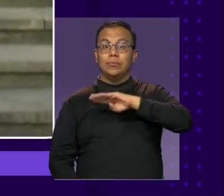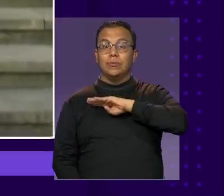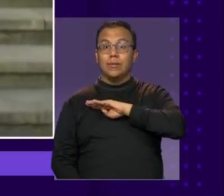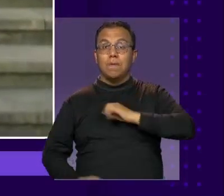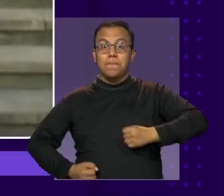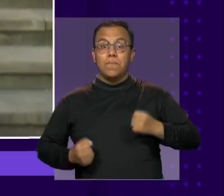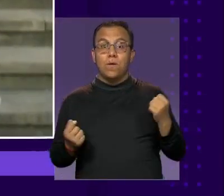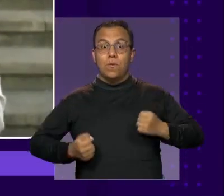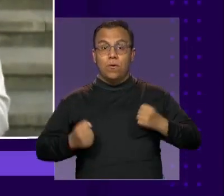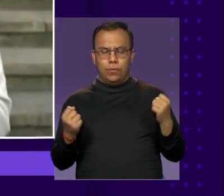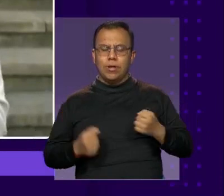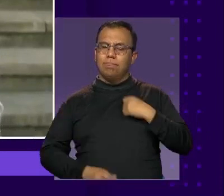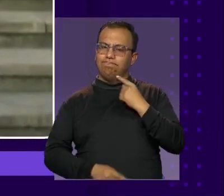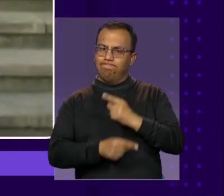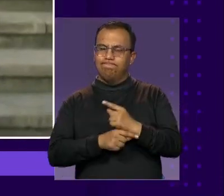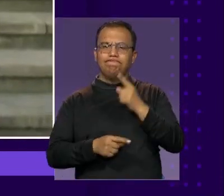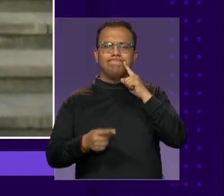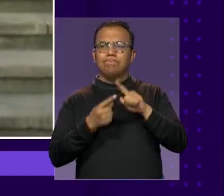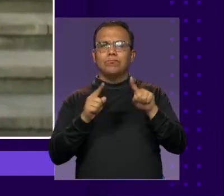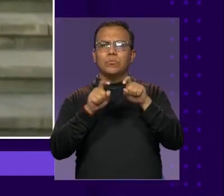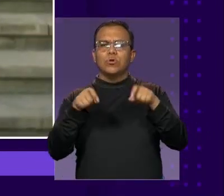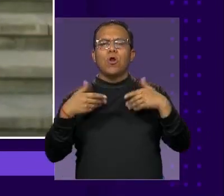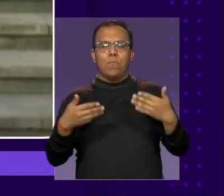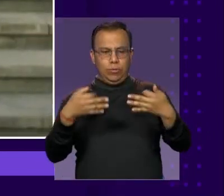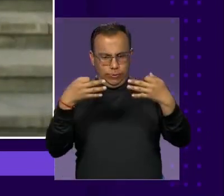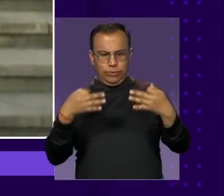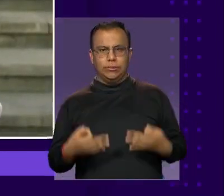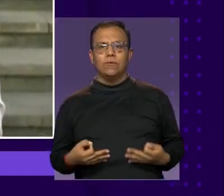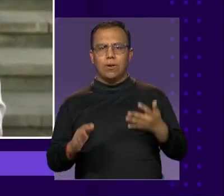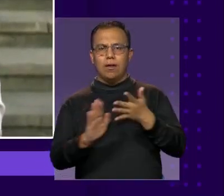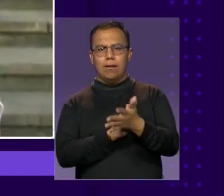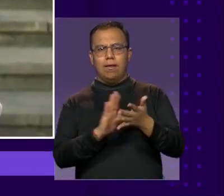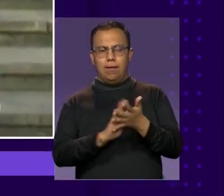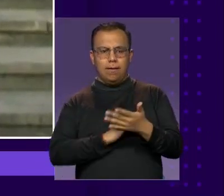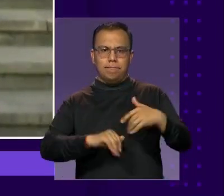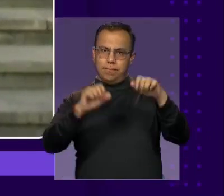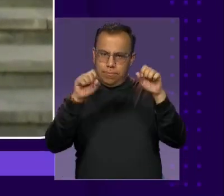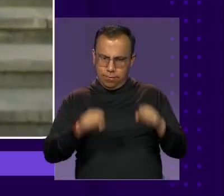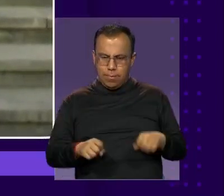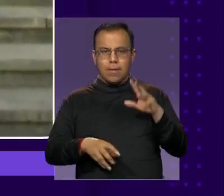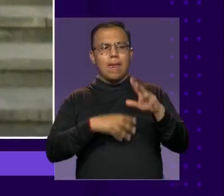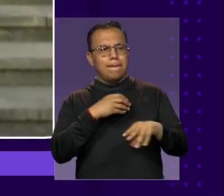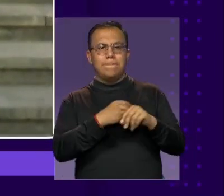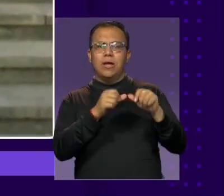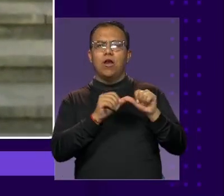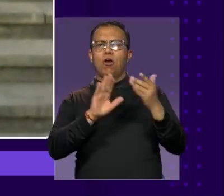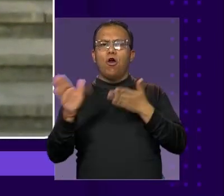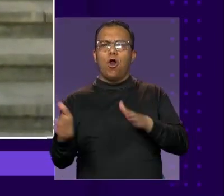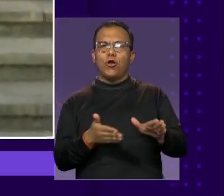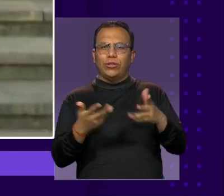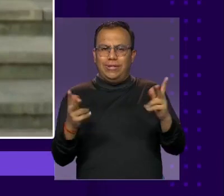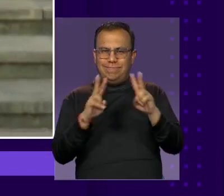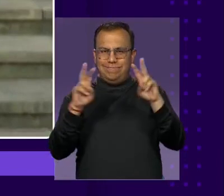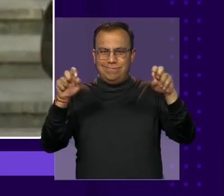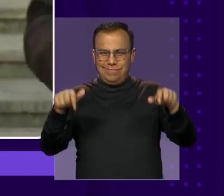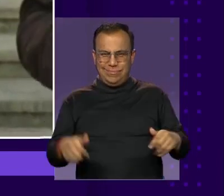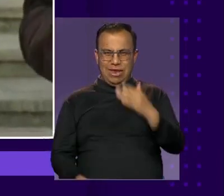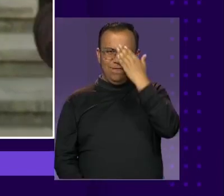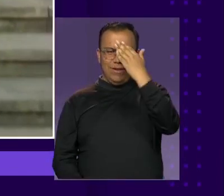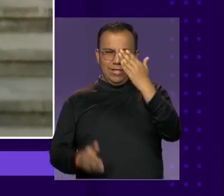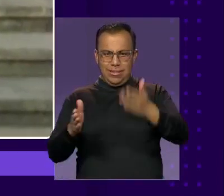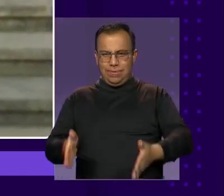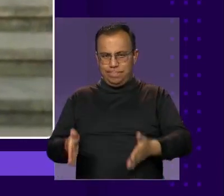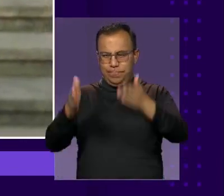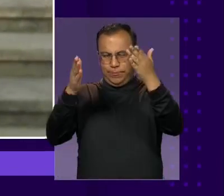Bogotá está cumpliendo una determinación que aseguraba que se debía permitir y también mantener el orden público frente a la Corte Suprema de